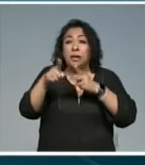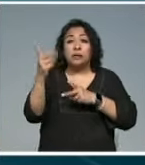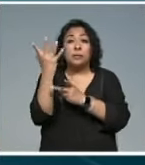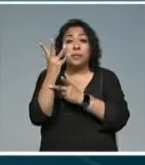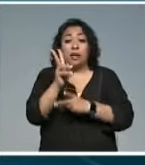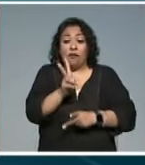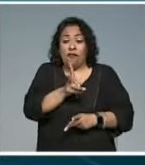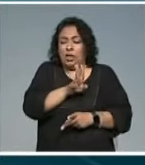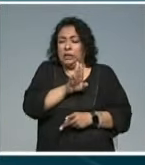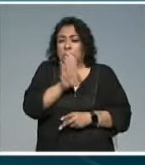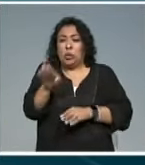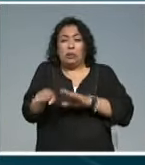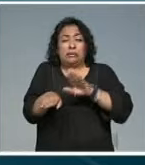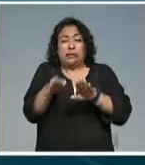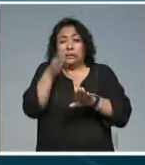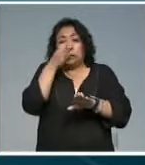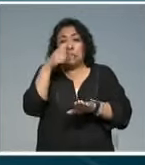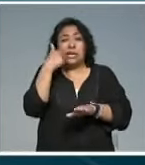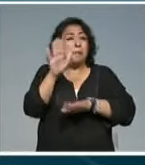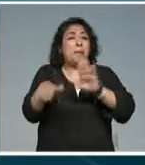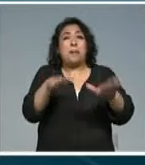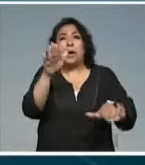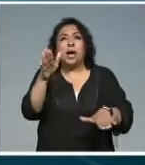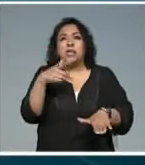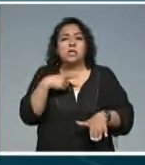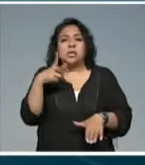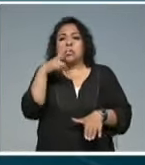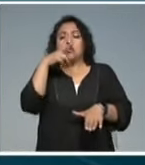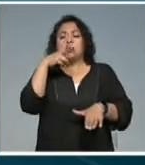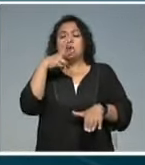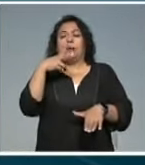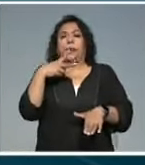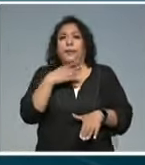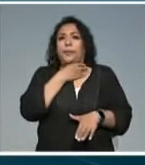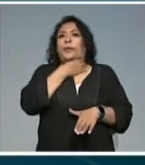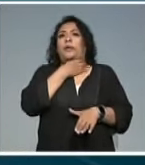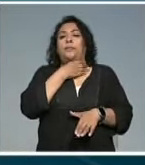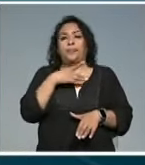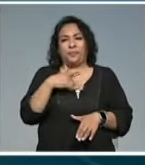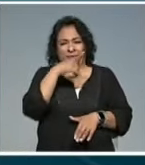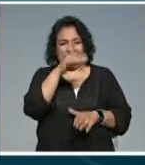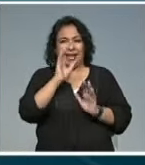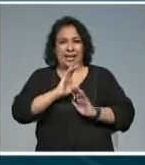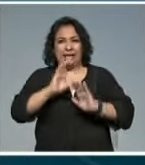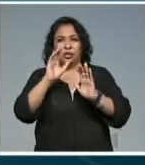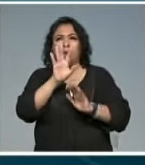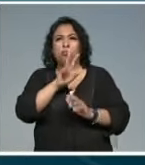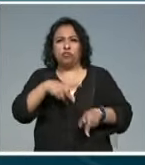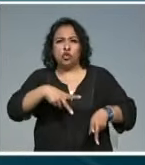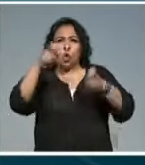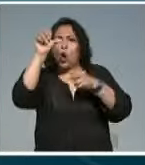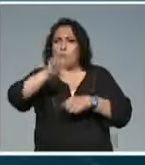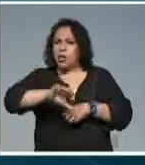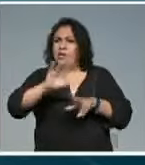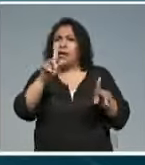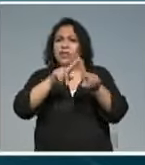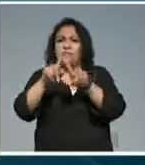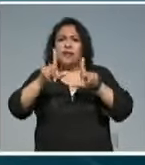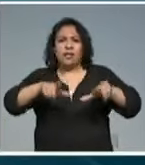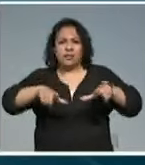virus mortal que quiere matar, casi como que no respiro, me va a ahogar. En esta canción, disponible a partir de hoy en